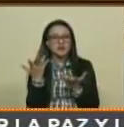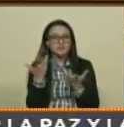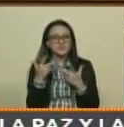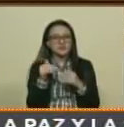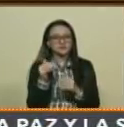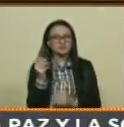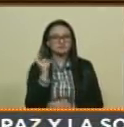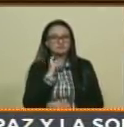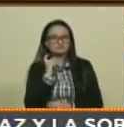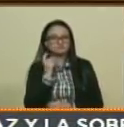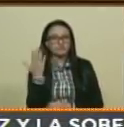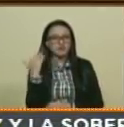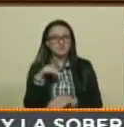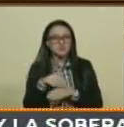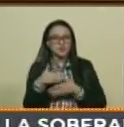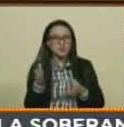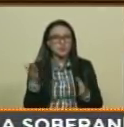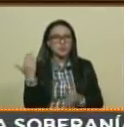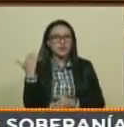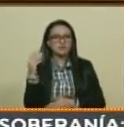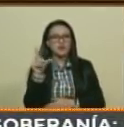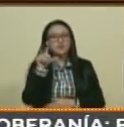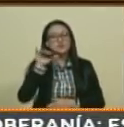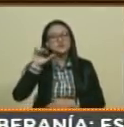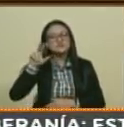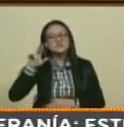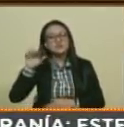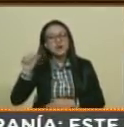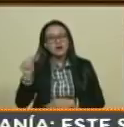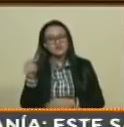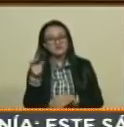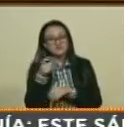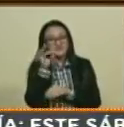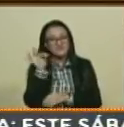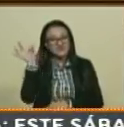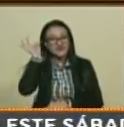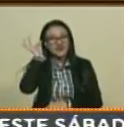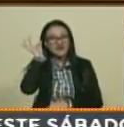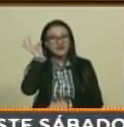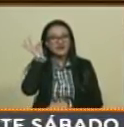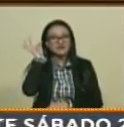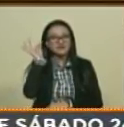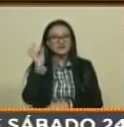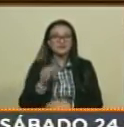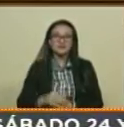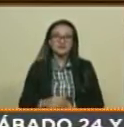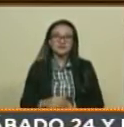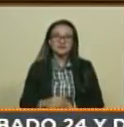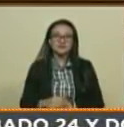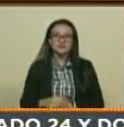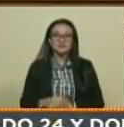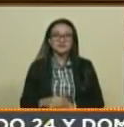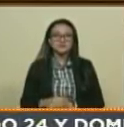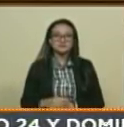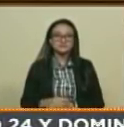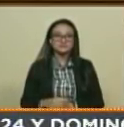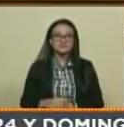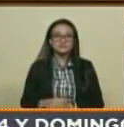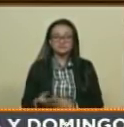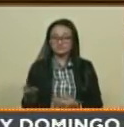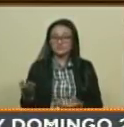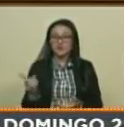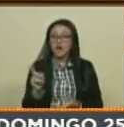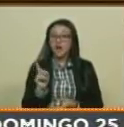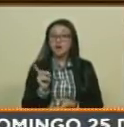Ministerio Público, ¿verdad?, emanada del despacho de la ex fiscal, se recibió la instrucción para